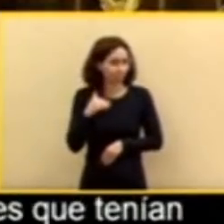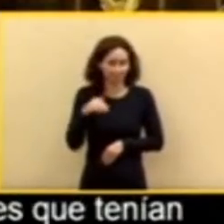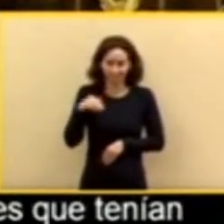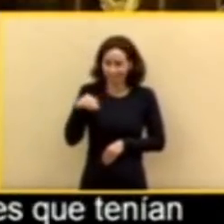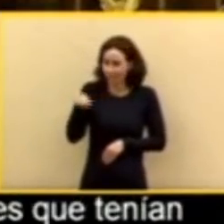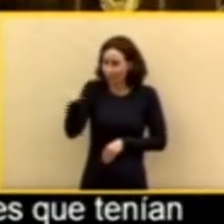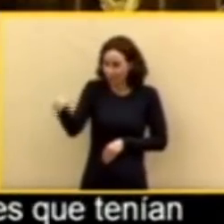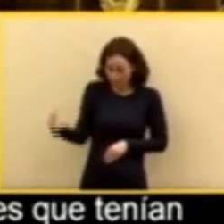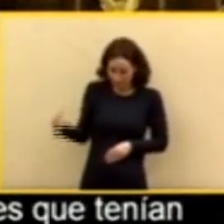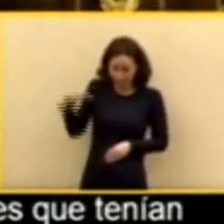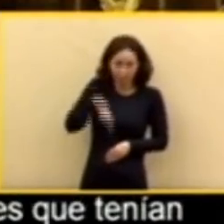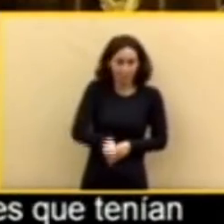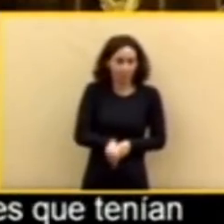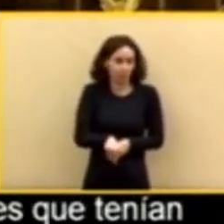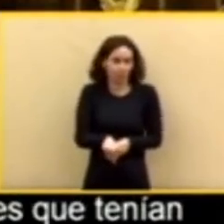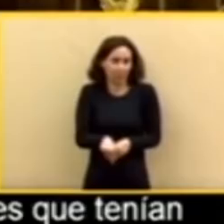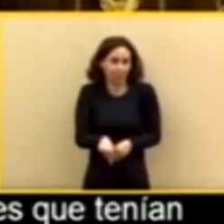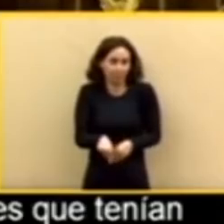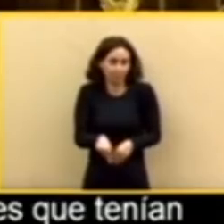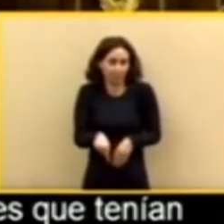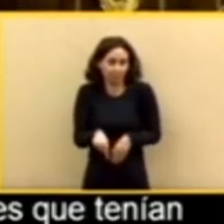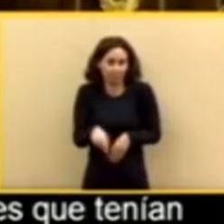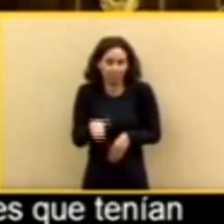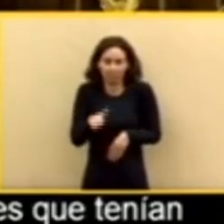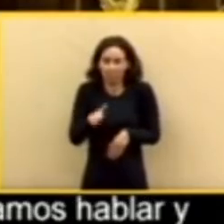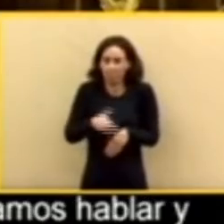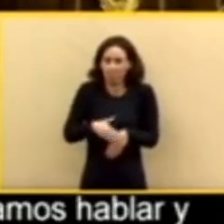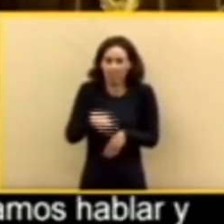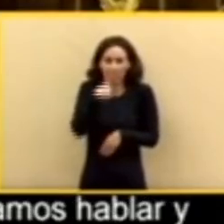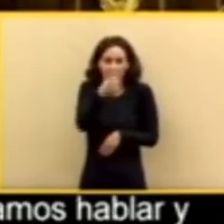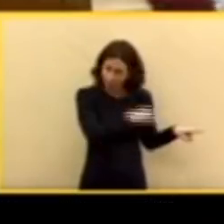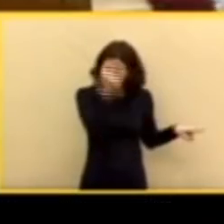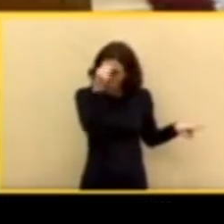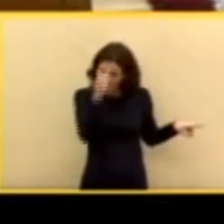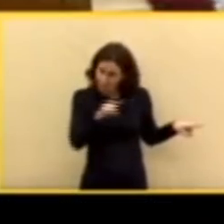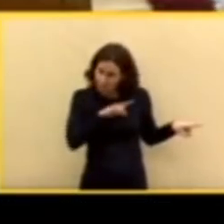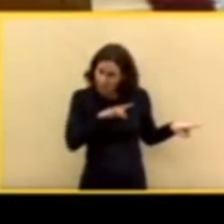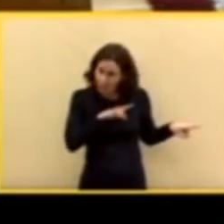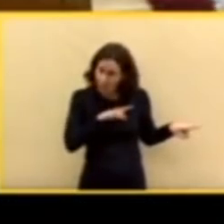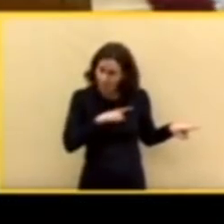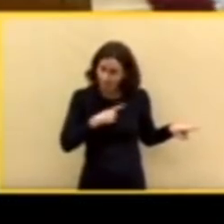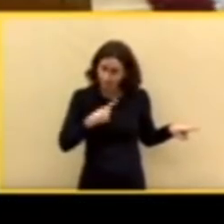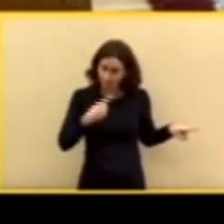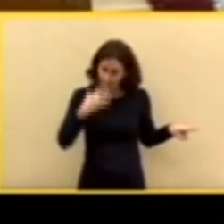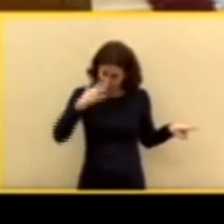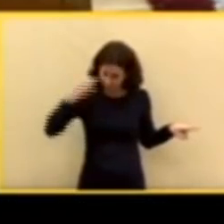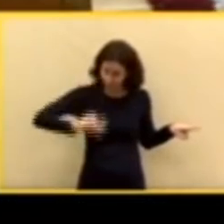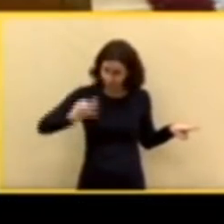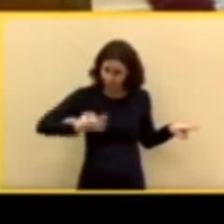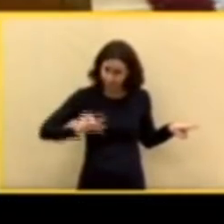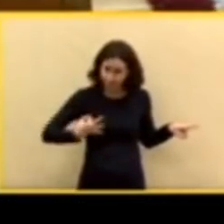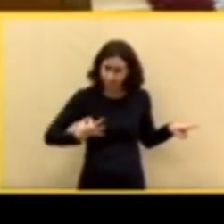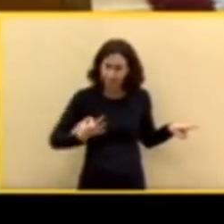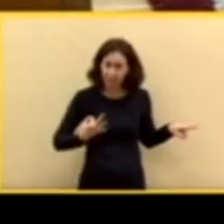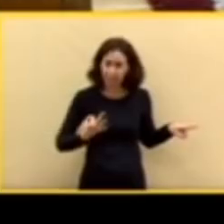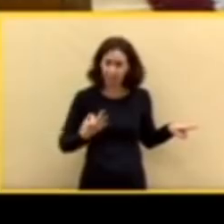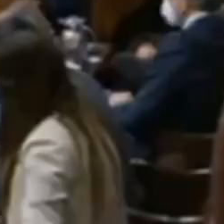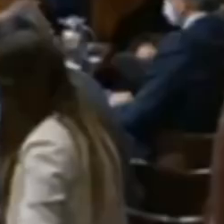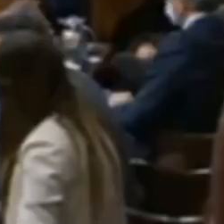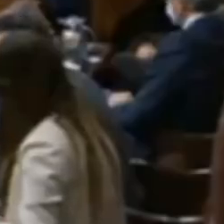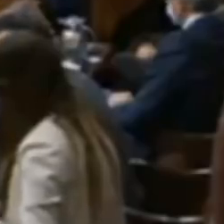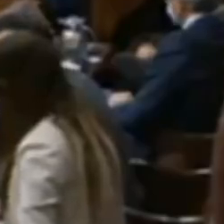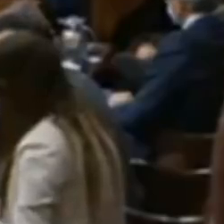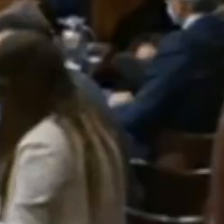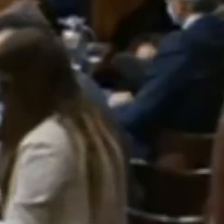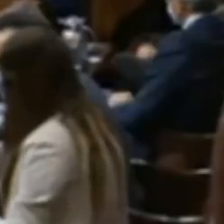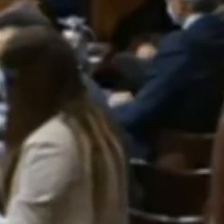vuestro discernimiento nos diga cuál podría ser esta explicación. Remata, Antonio, pero con rapidez que nos demos a la publi. Si quieres, bueno, lo